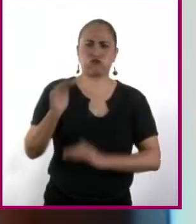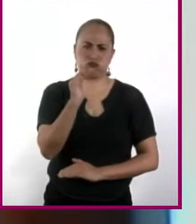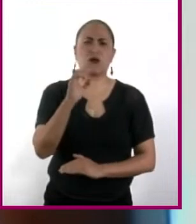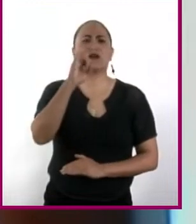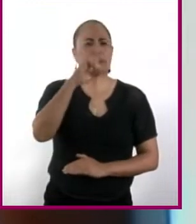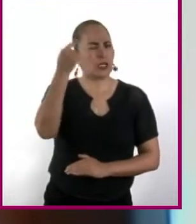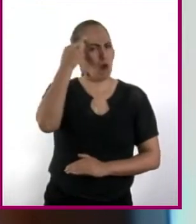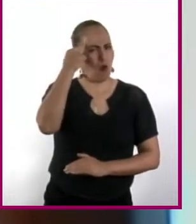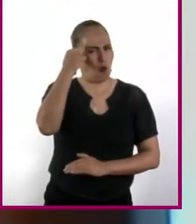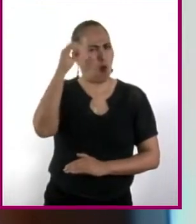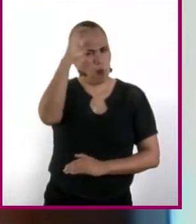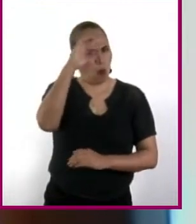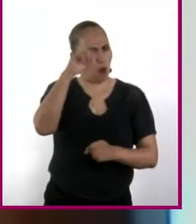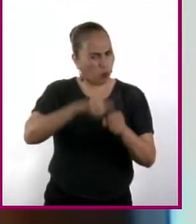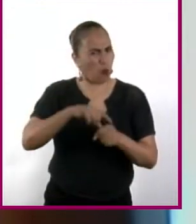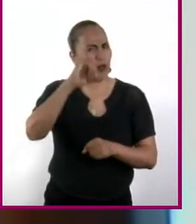culturalmente.